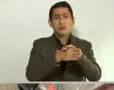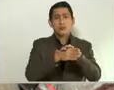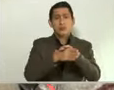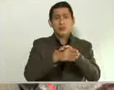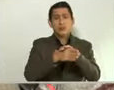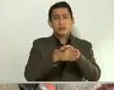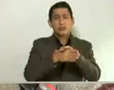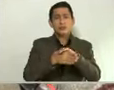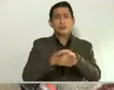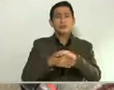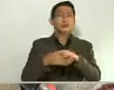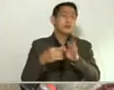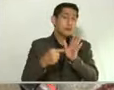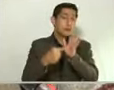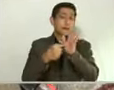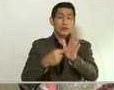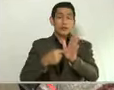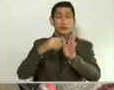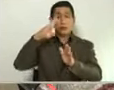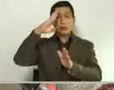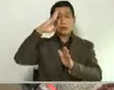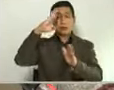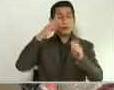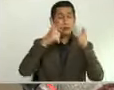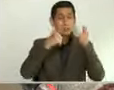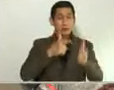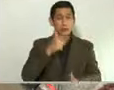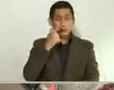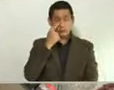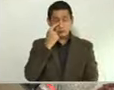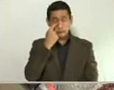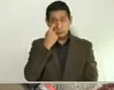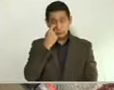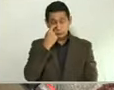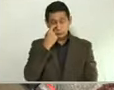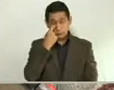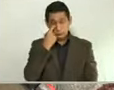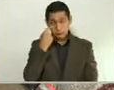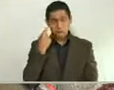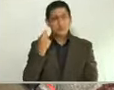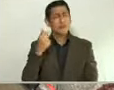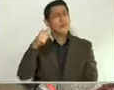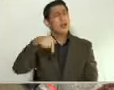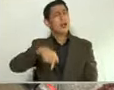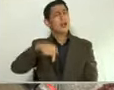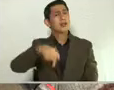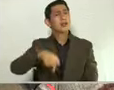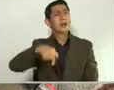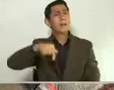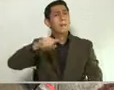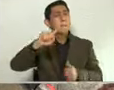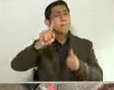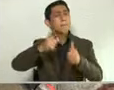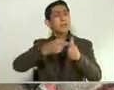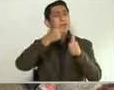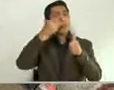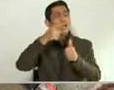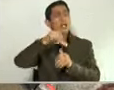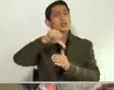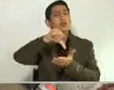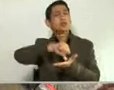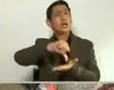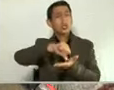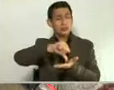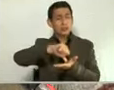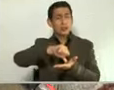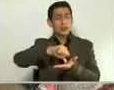duchas, salvavidas, seguridad alrededor, todo. Que somos la primera ciudad, sí, la primera ciudad siempre. Guayaquil se ha